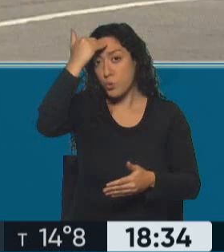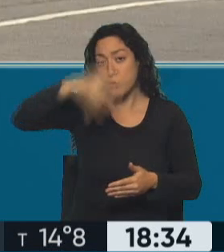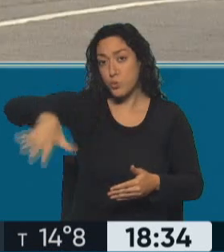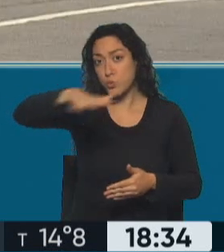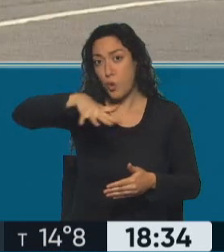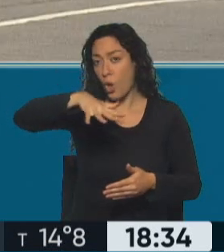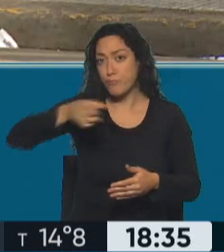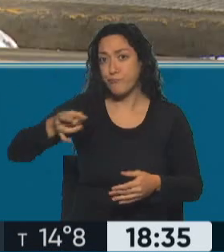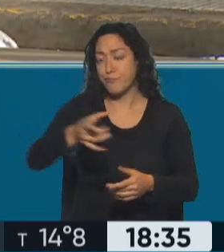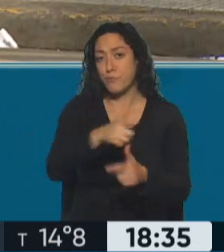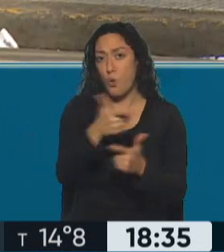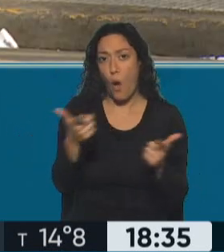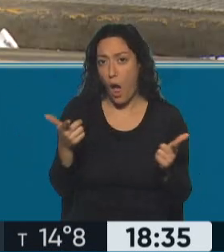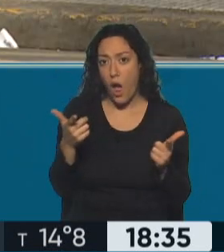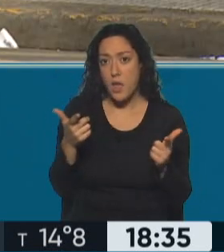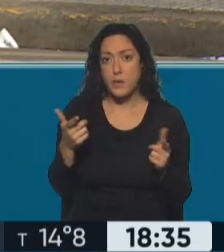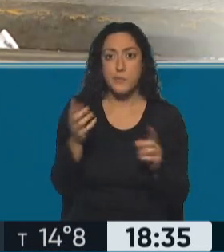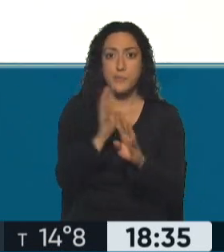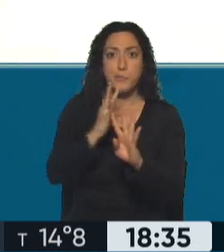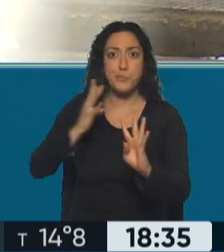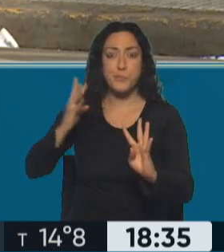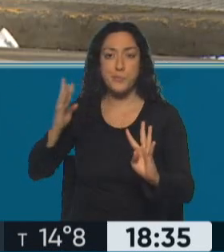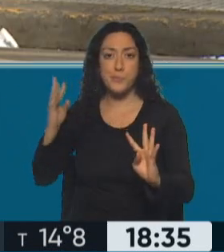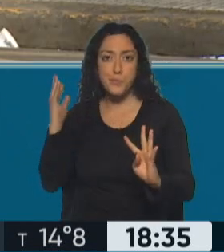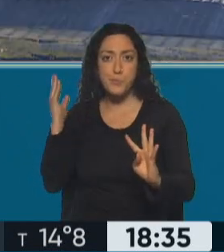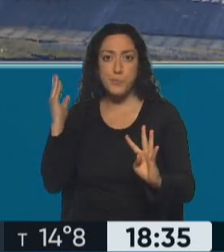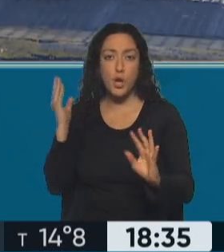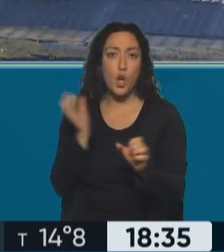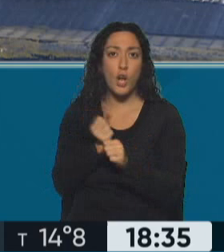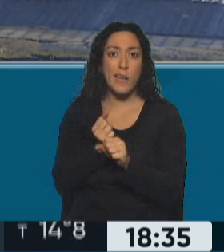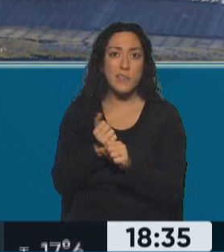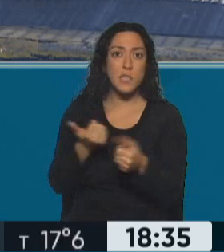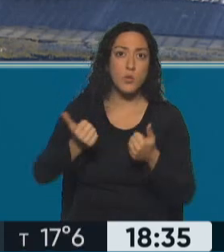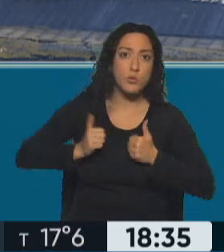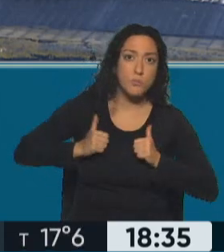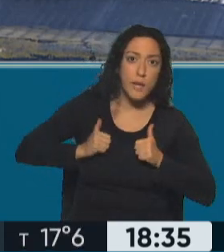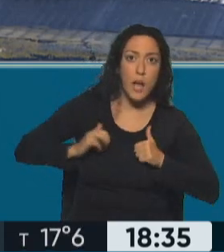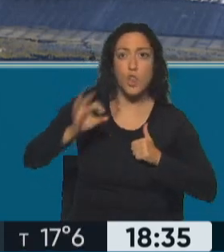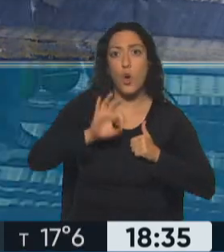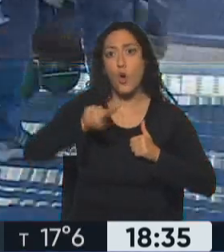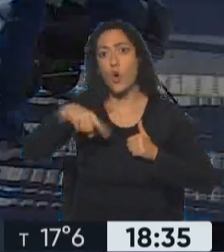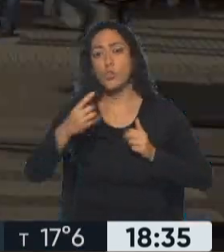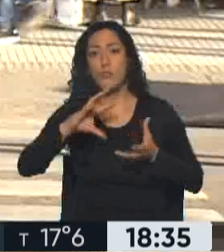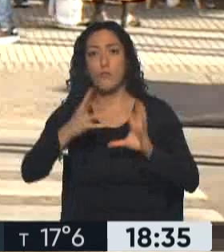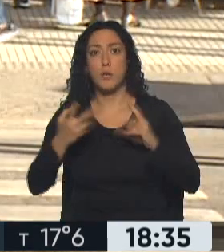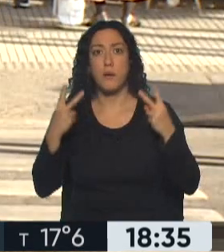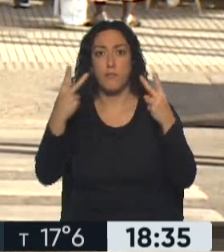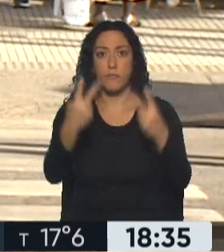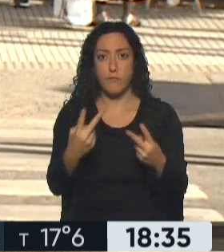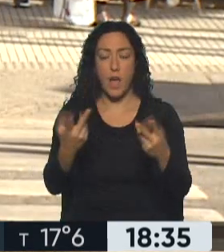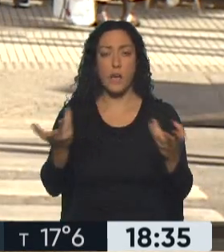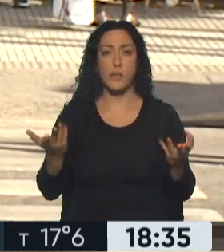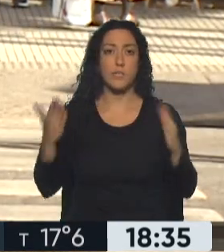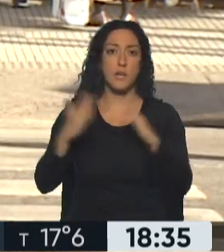hay largas filas de pasajeros esperando el colectivo o esperando alguna otra alternativa para poder viajar, ya sea a